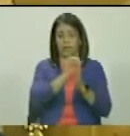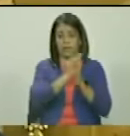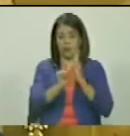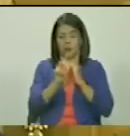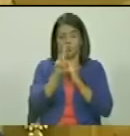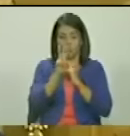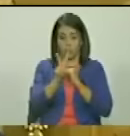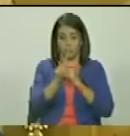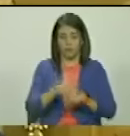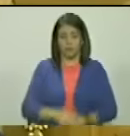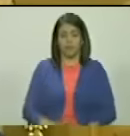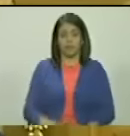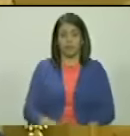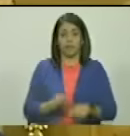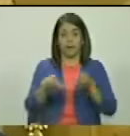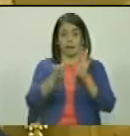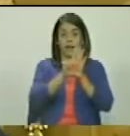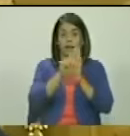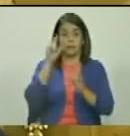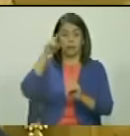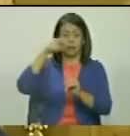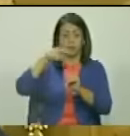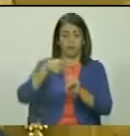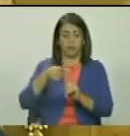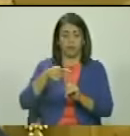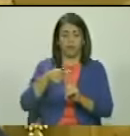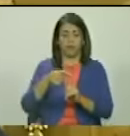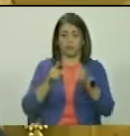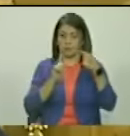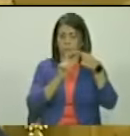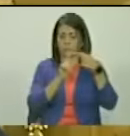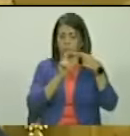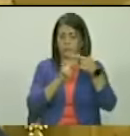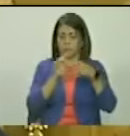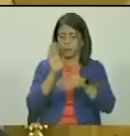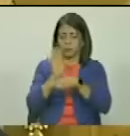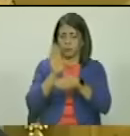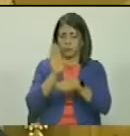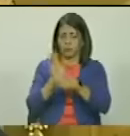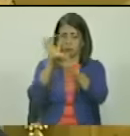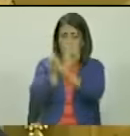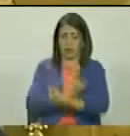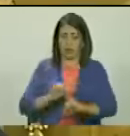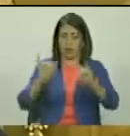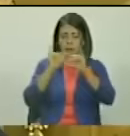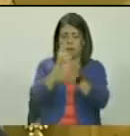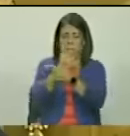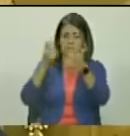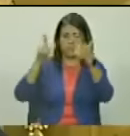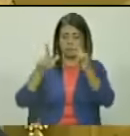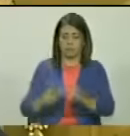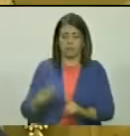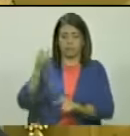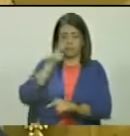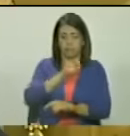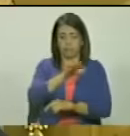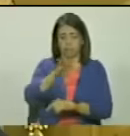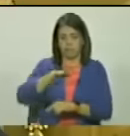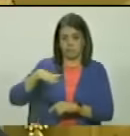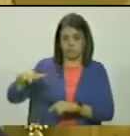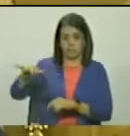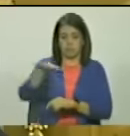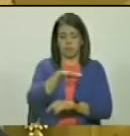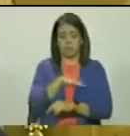artículo dos esta ley tiene como finalidad uno preservar la independencia la libertad la soberanía